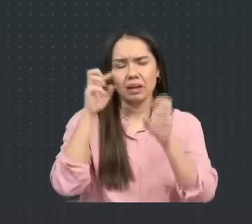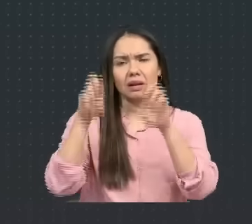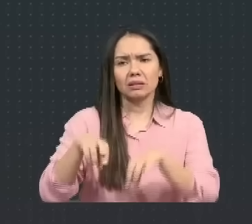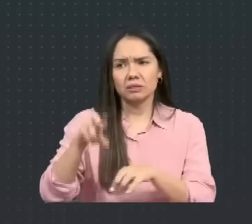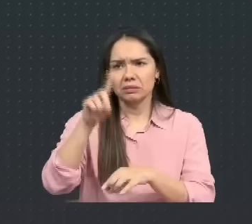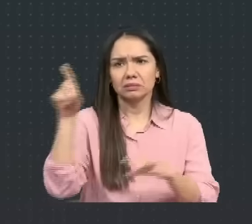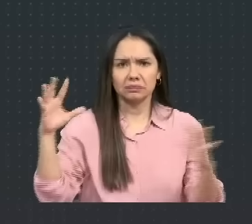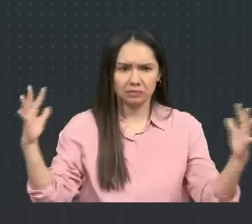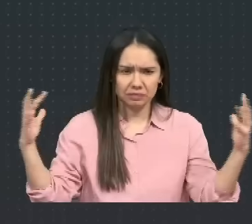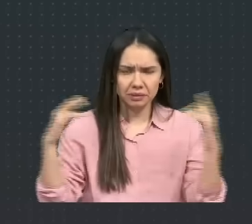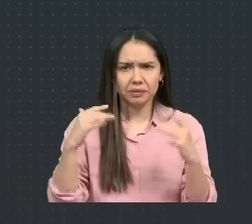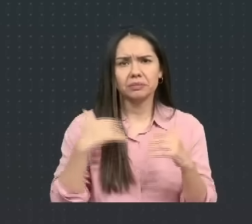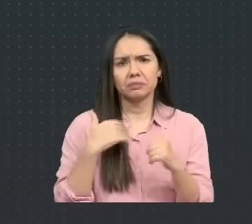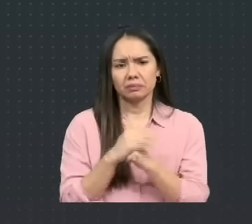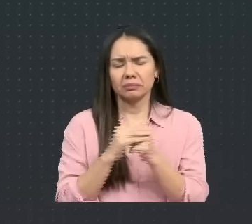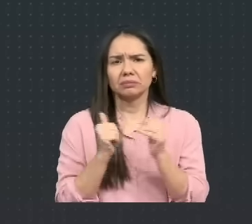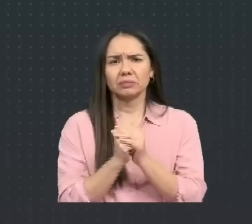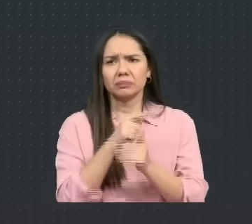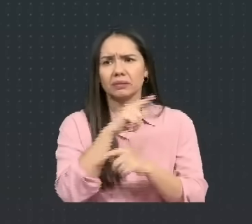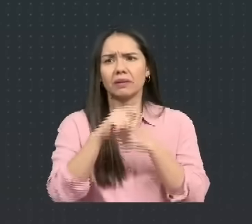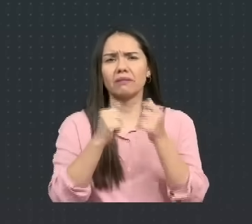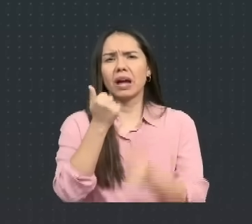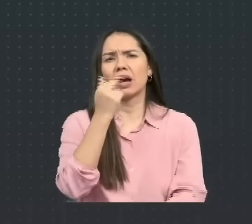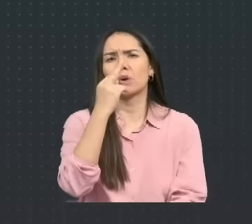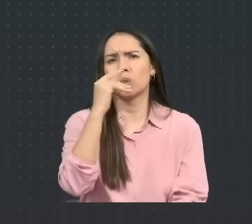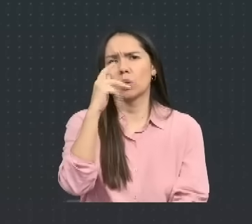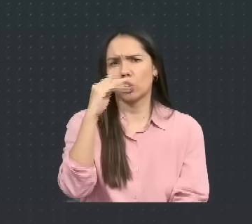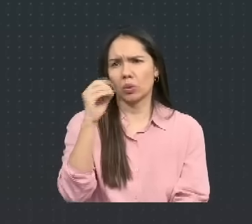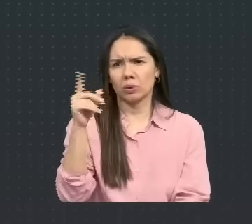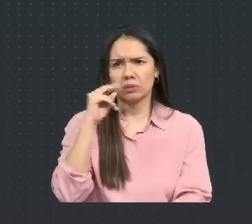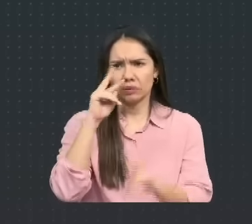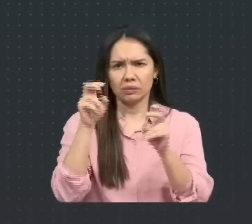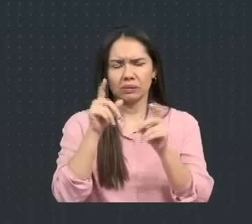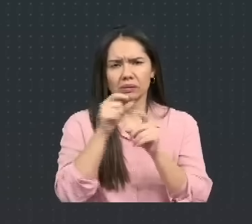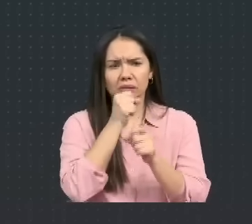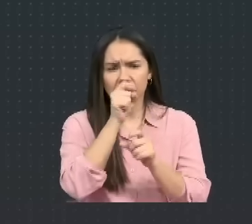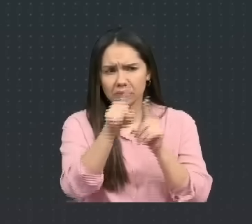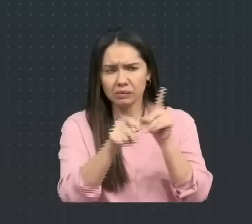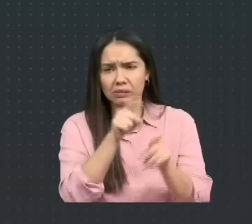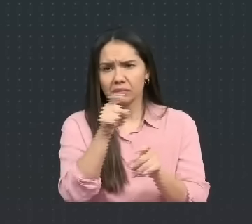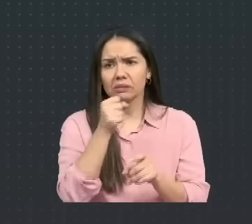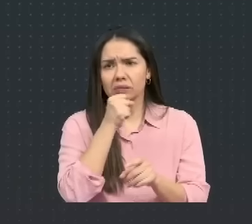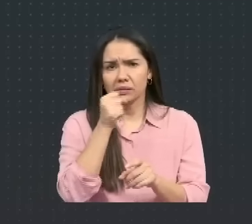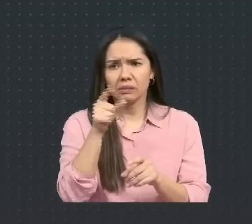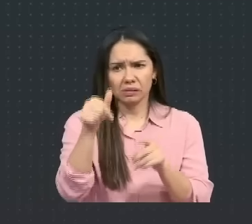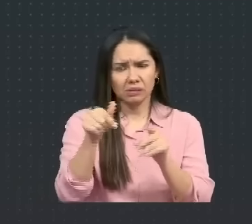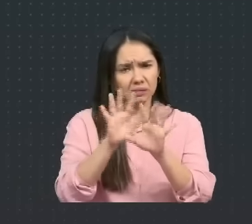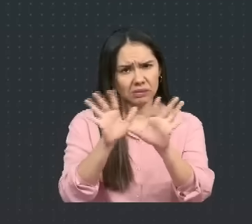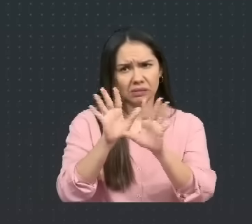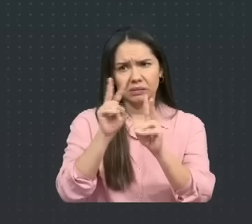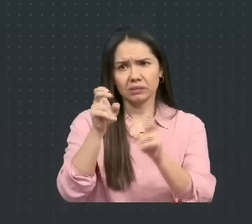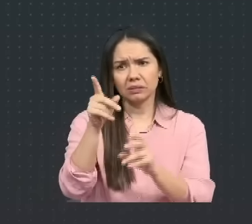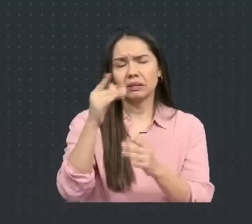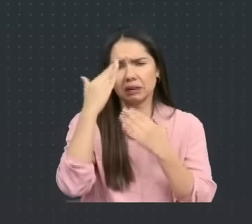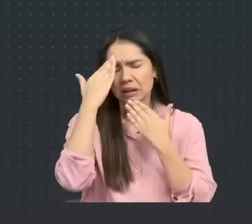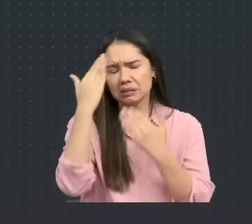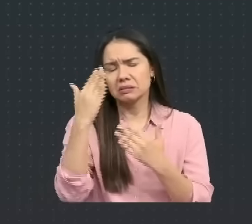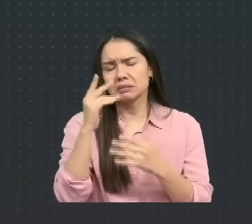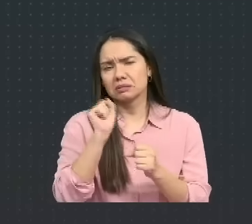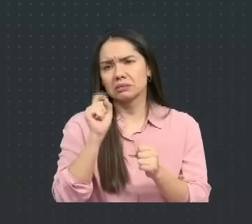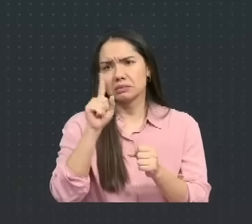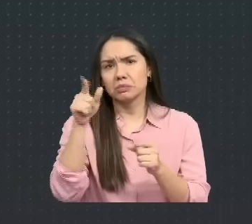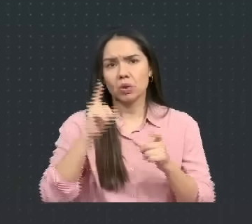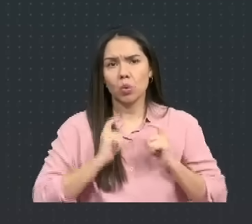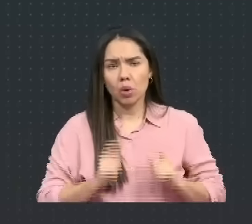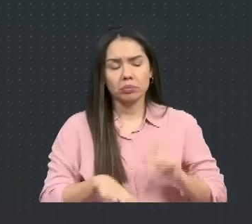que estaban preocupados por él. Entonces, el hermano va a dar un fuerte declaración ahorita, jóvenes. Gracias a Dios encontramos el